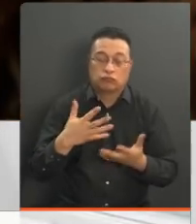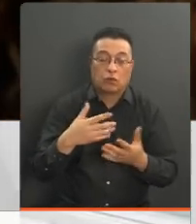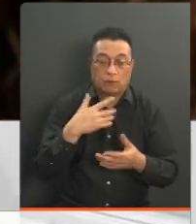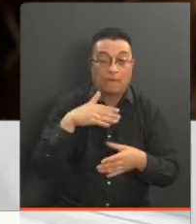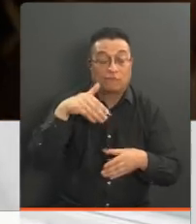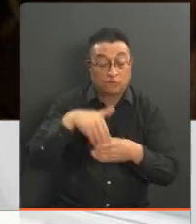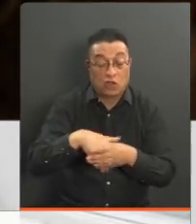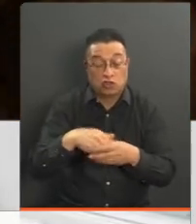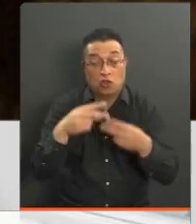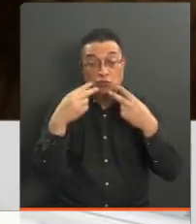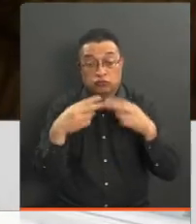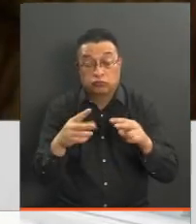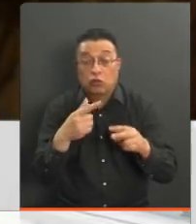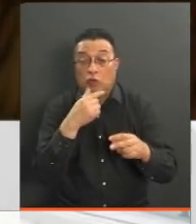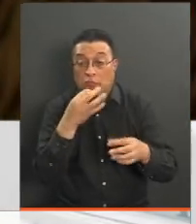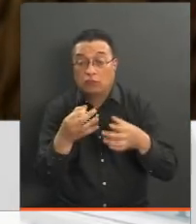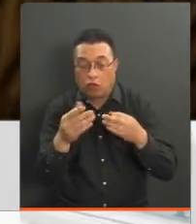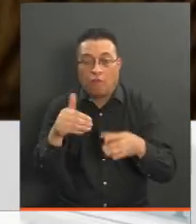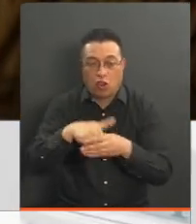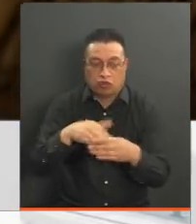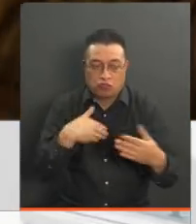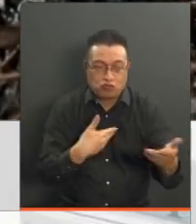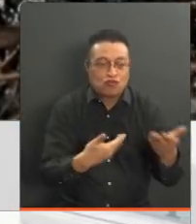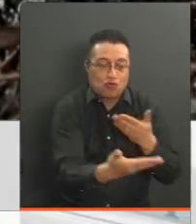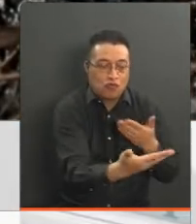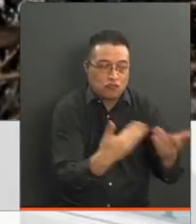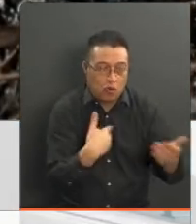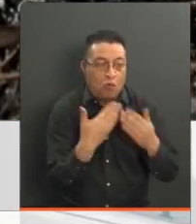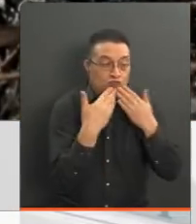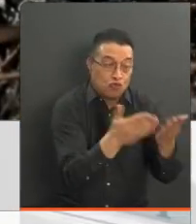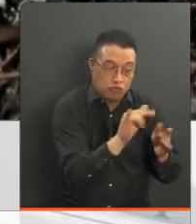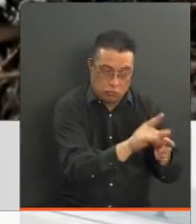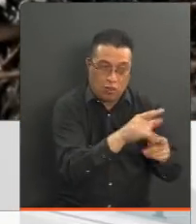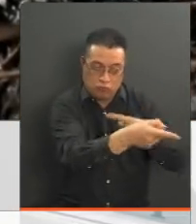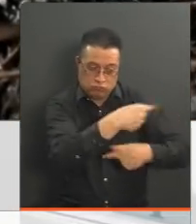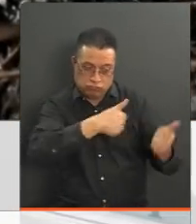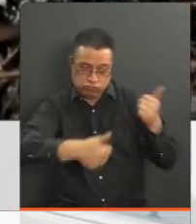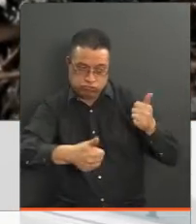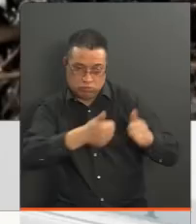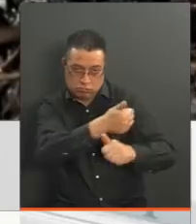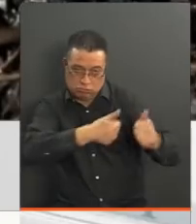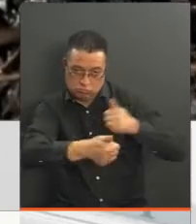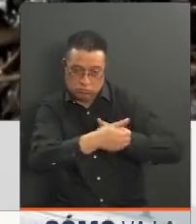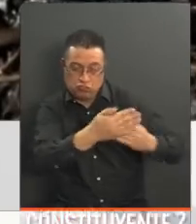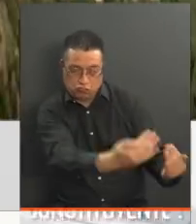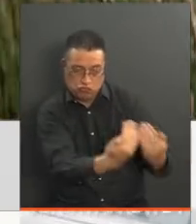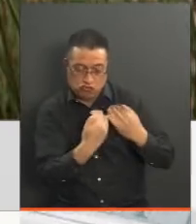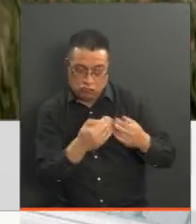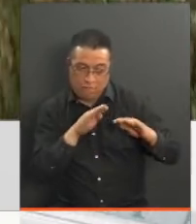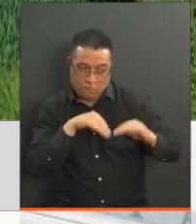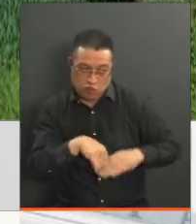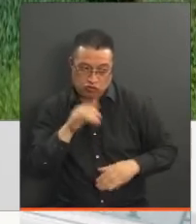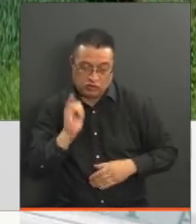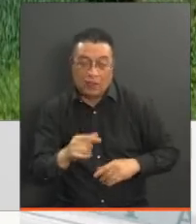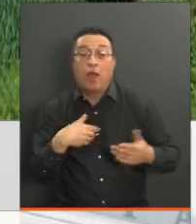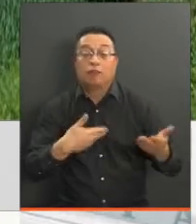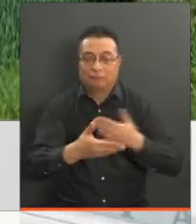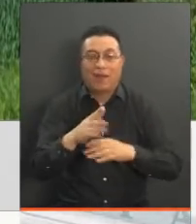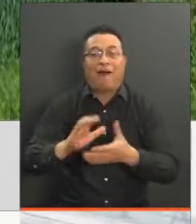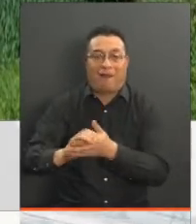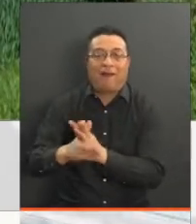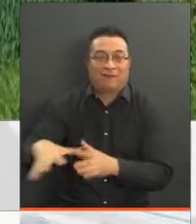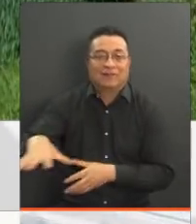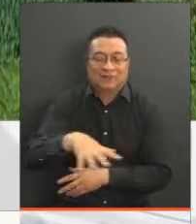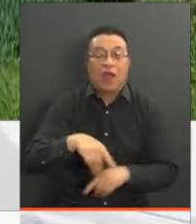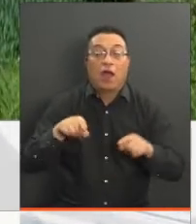por lo que estoy diciendo yo. Ya, de acuerdo, esa es la parte política. Pero en la parte de fondo, ¿qué cambia esto respecto de lo que existe hoy? Porque alguien podrá preguntarse